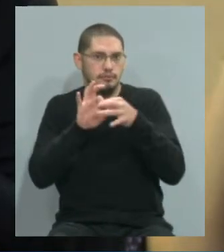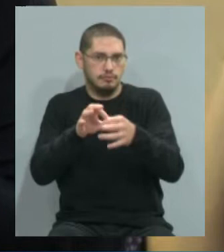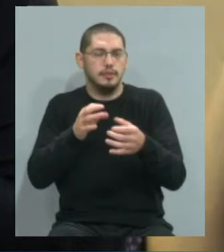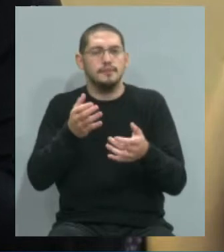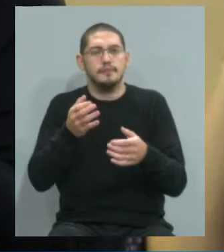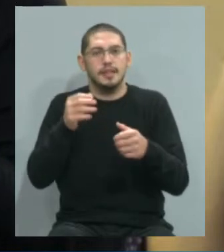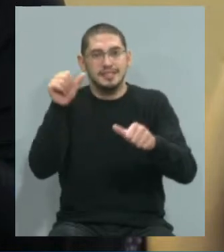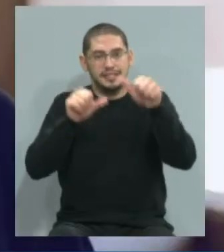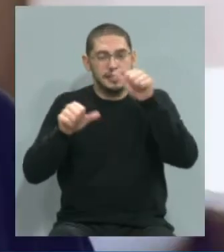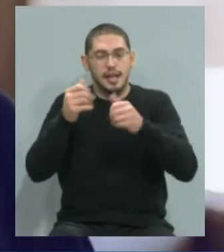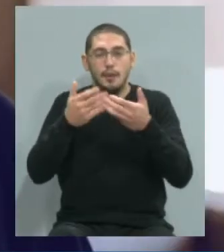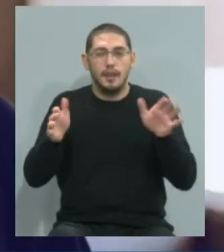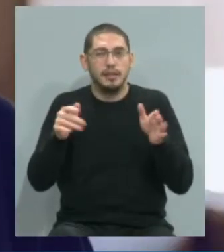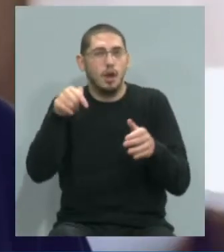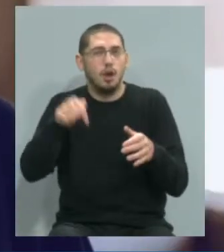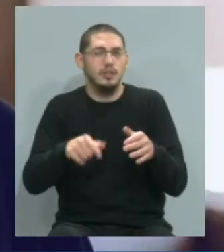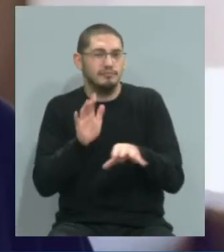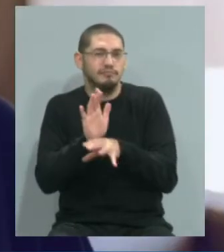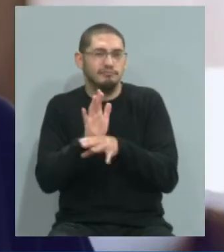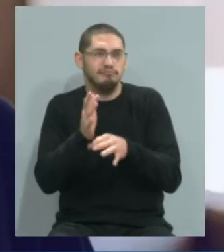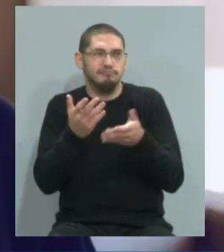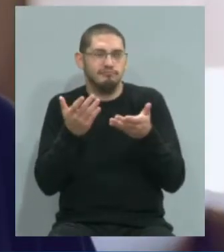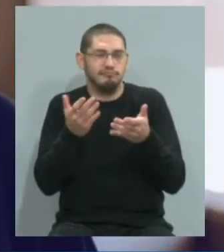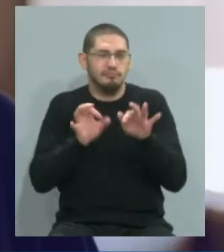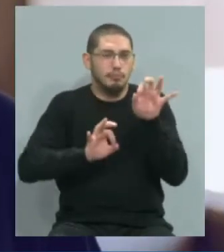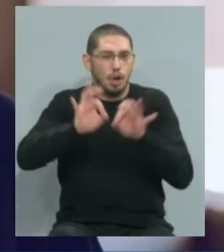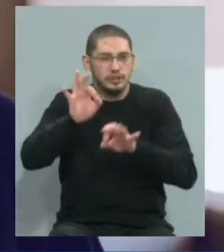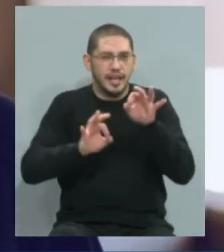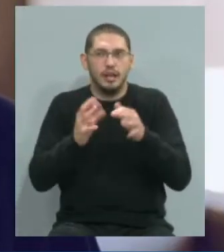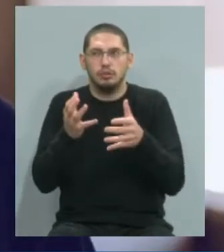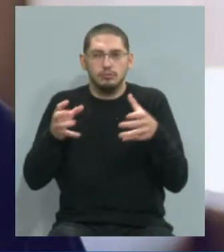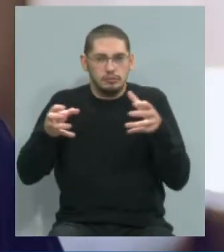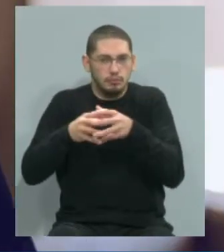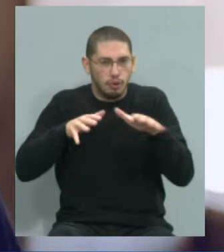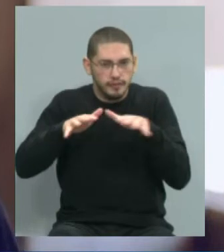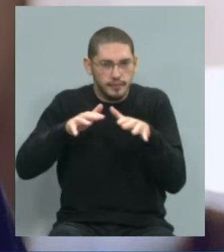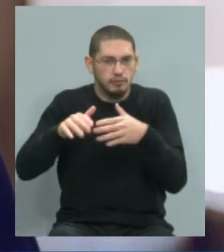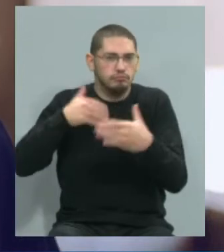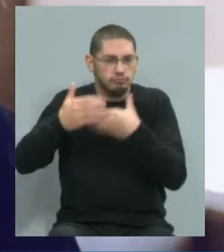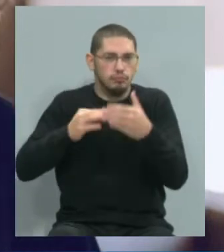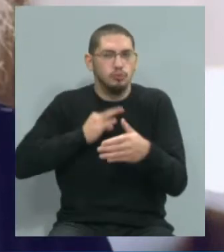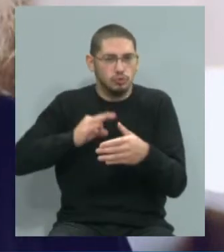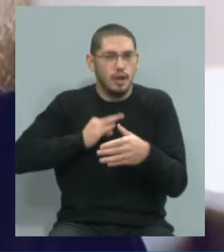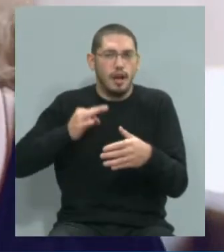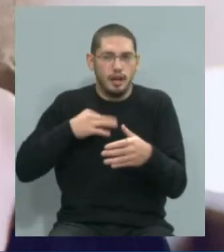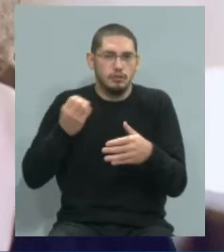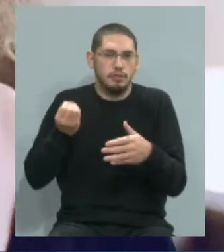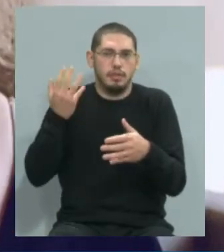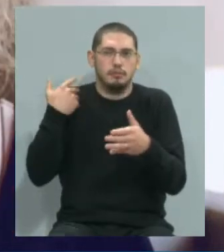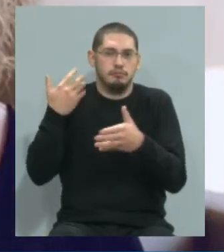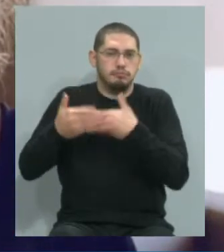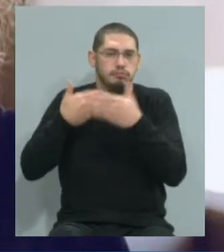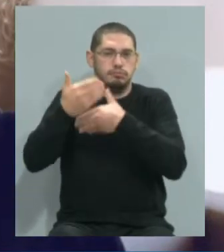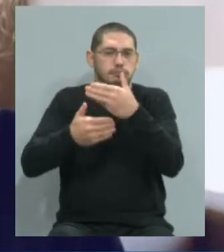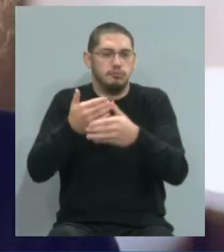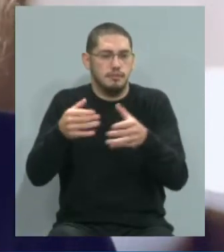es, casi te diría hoy, un proyecto, un movimiento que tiene varios años de aparición como de abajo hacia arriba en